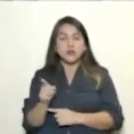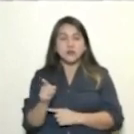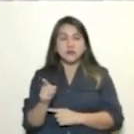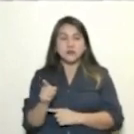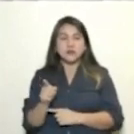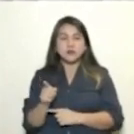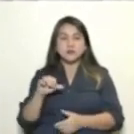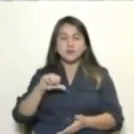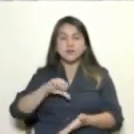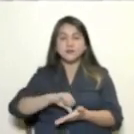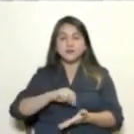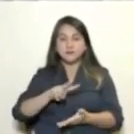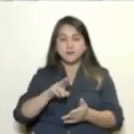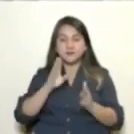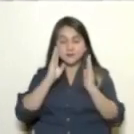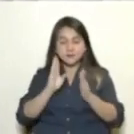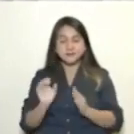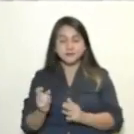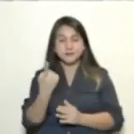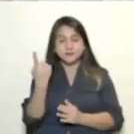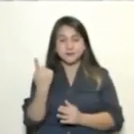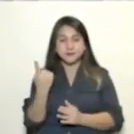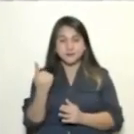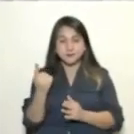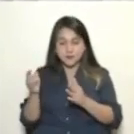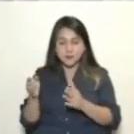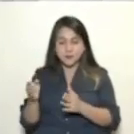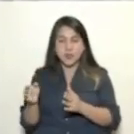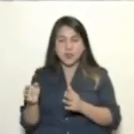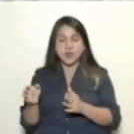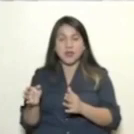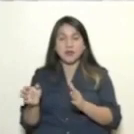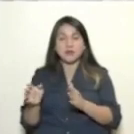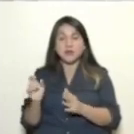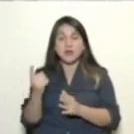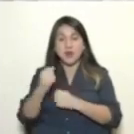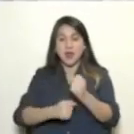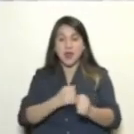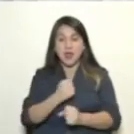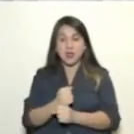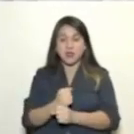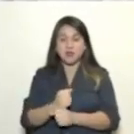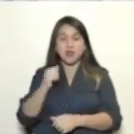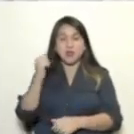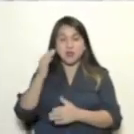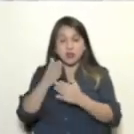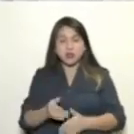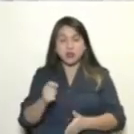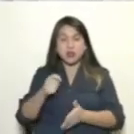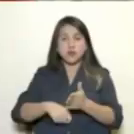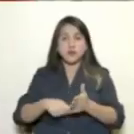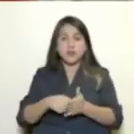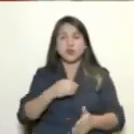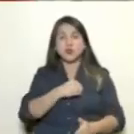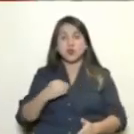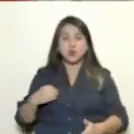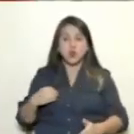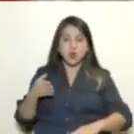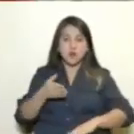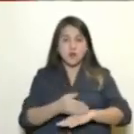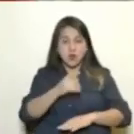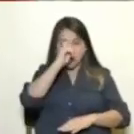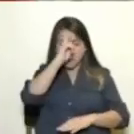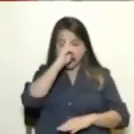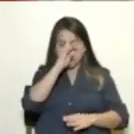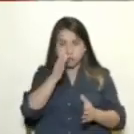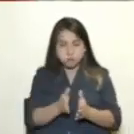ese aparato de los centros de atención primaria, tienen a todos los niños durante el primer año yendo todos los meses a control, ¿verdad? Y saben